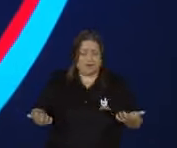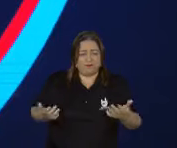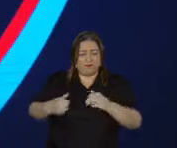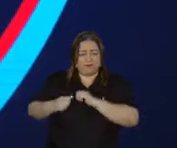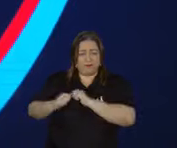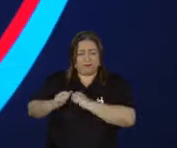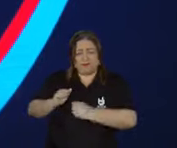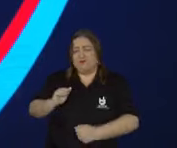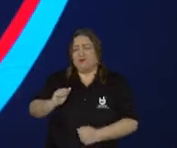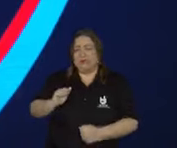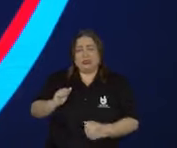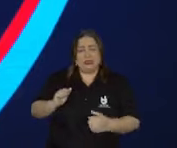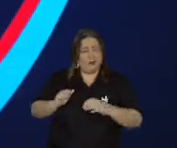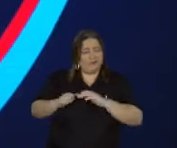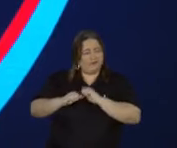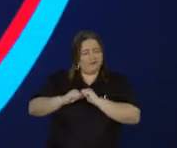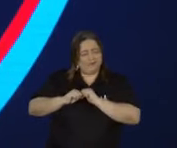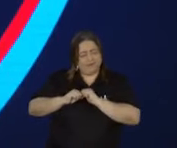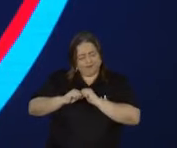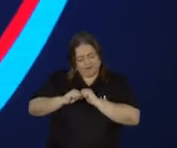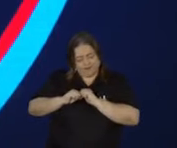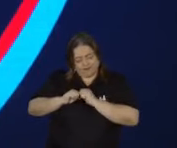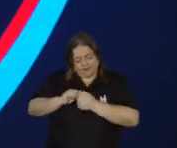Y estamos con mucha tristeza.